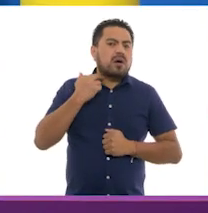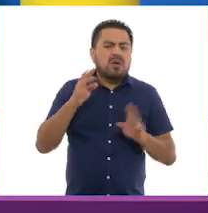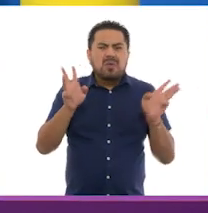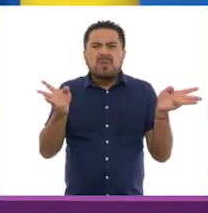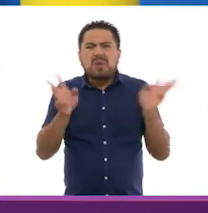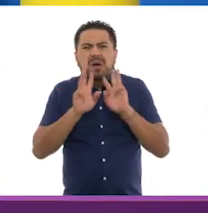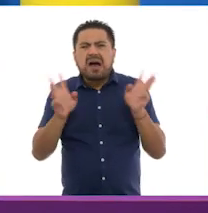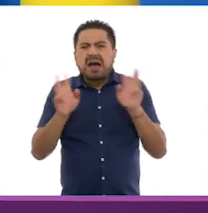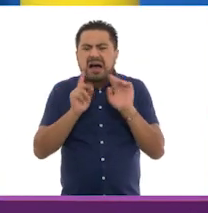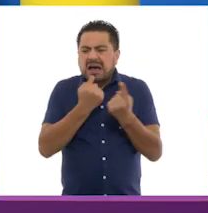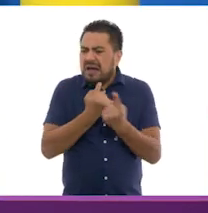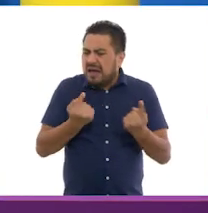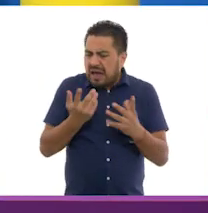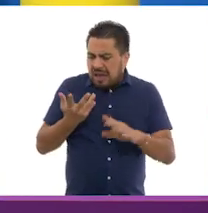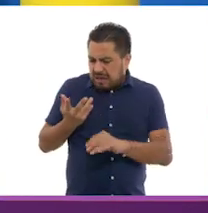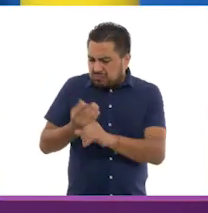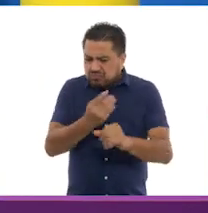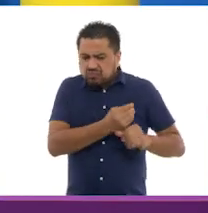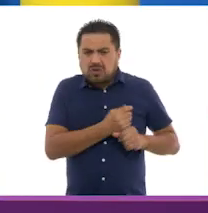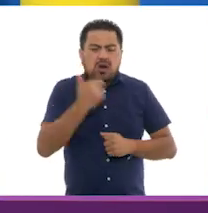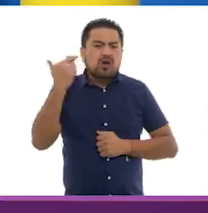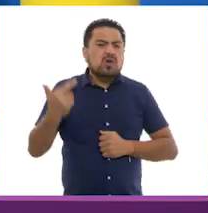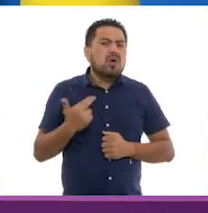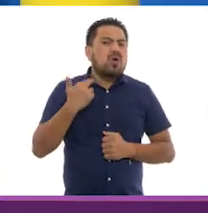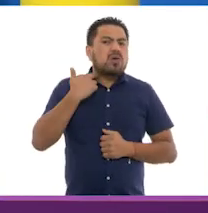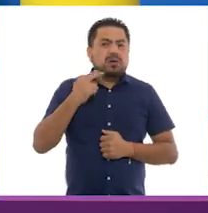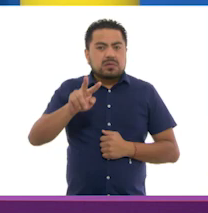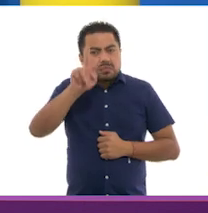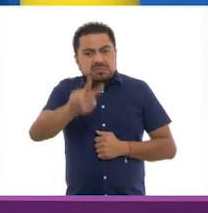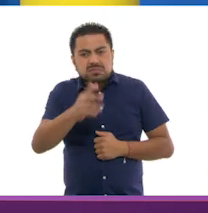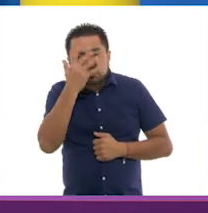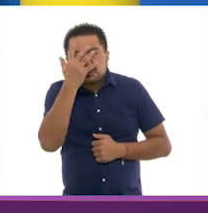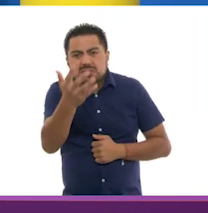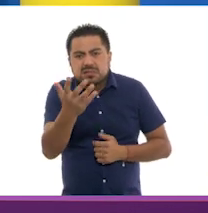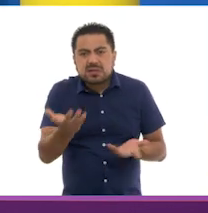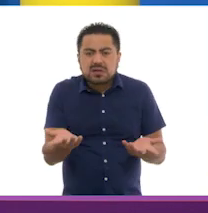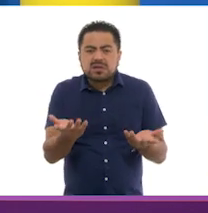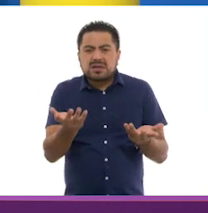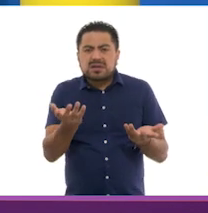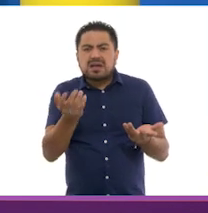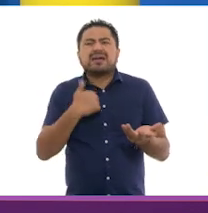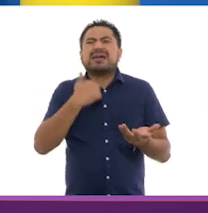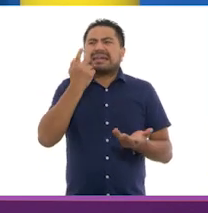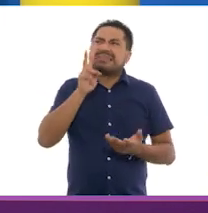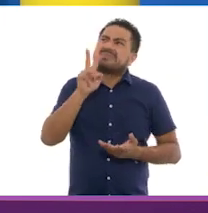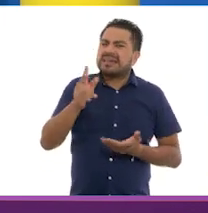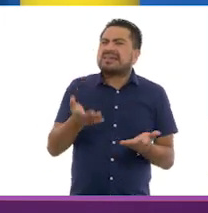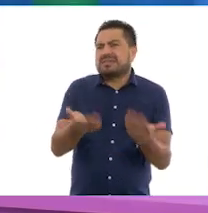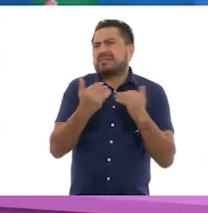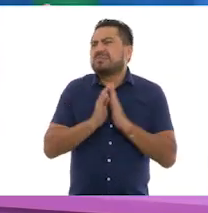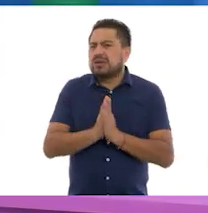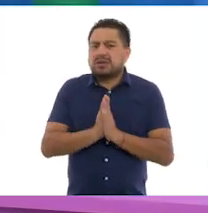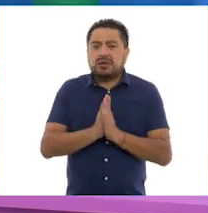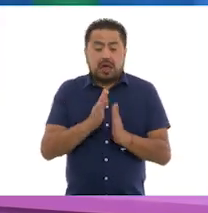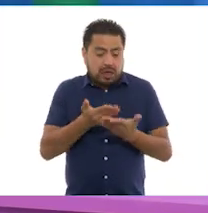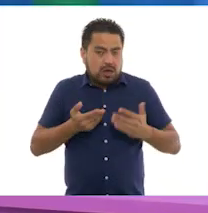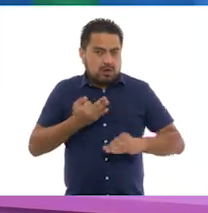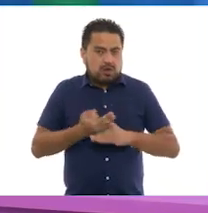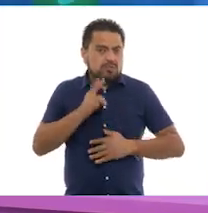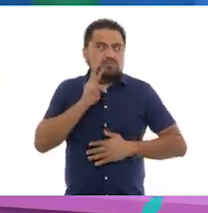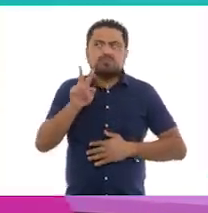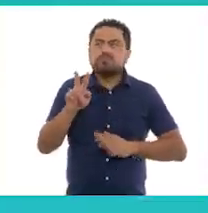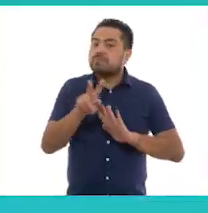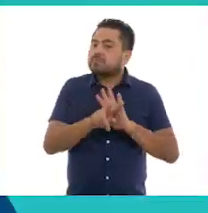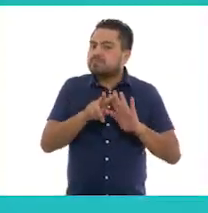¡Wow! ¡Niñas y niños construyendo robots! ¿Es en serio? ¡Ay, sí, lo quiero ver, lo quiero ver! Muy bien, pues entonces vamos a verlo. ¡Corre